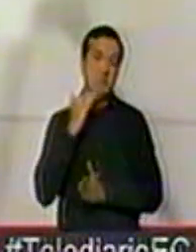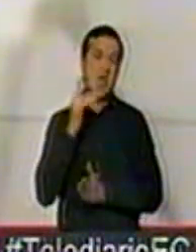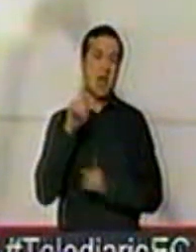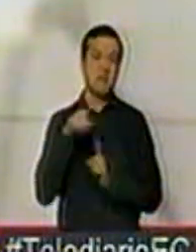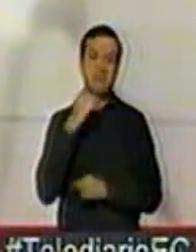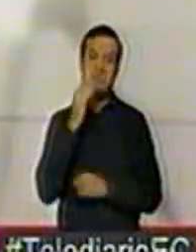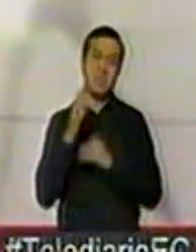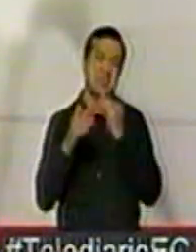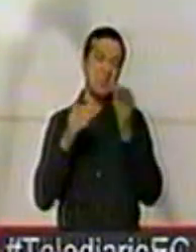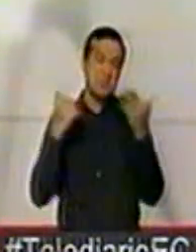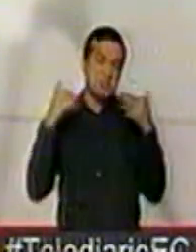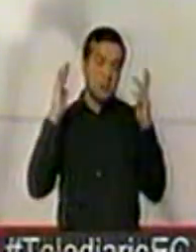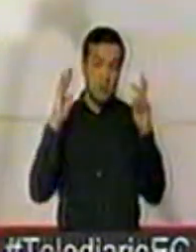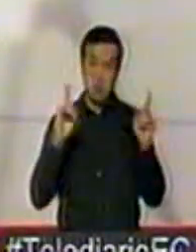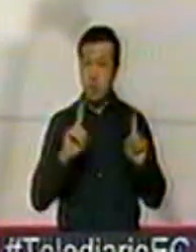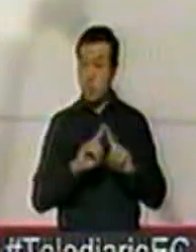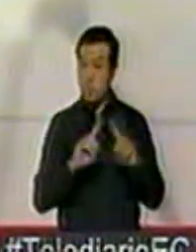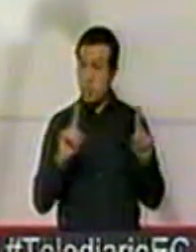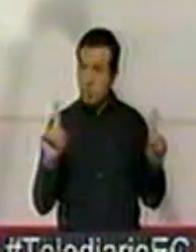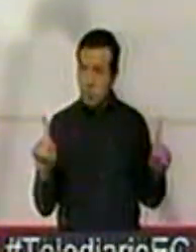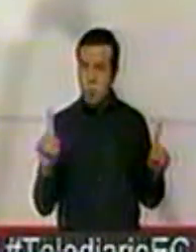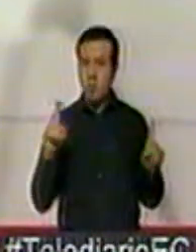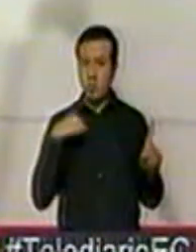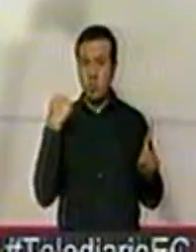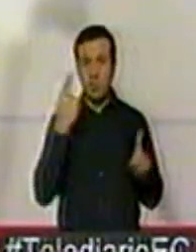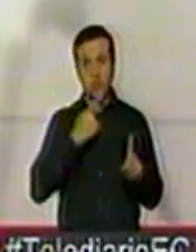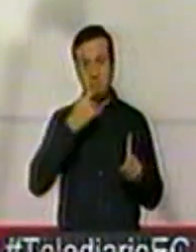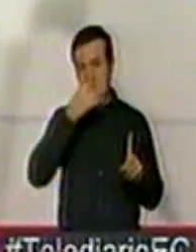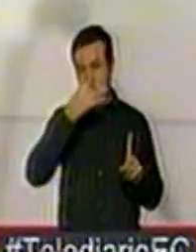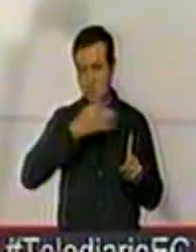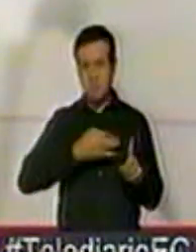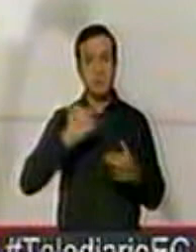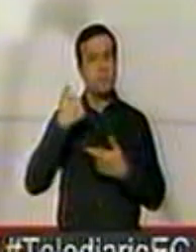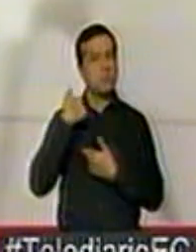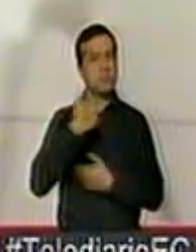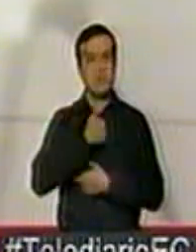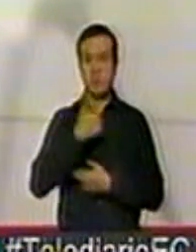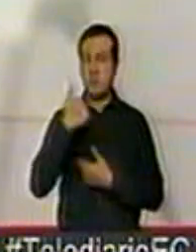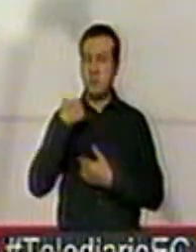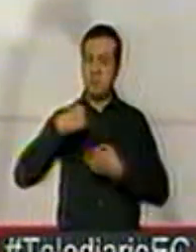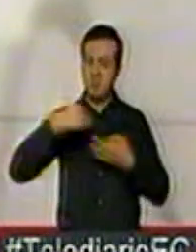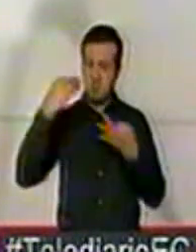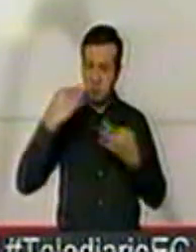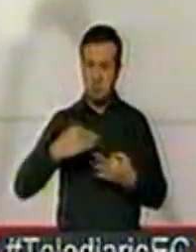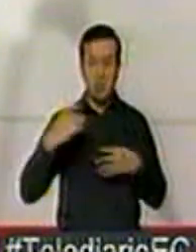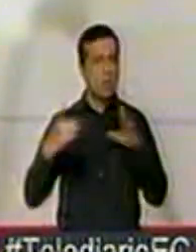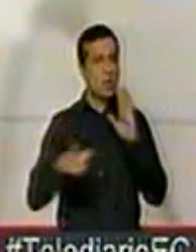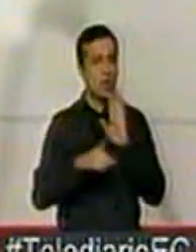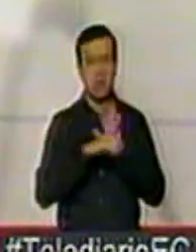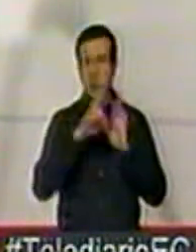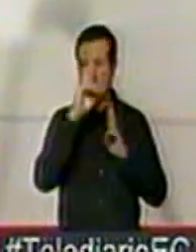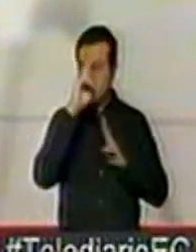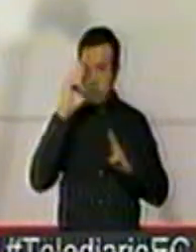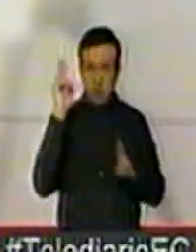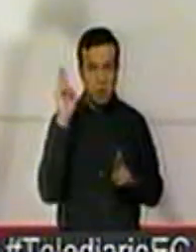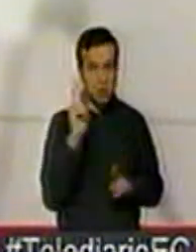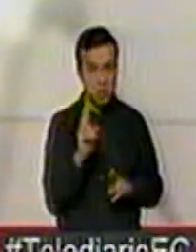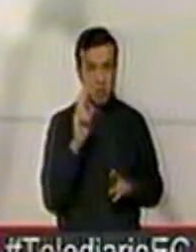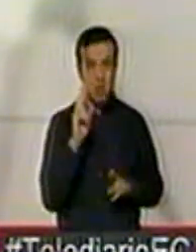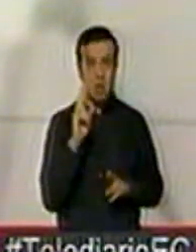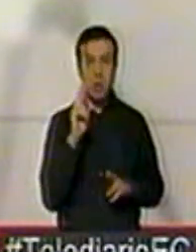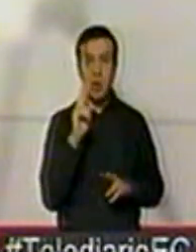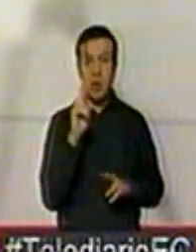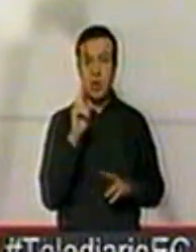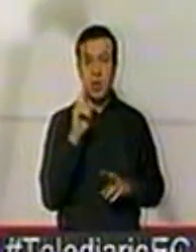gana. Por tanto, si nosotros cumplimos con nuestra tarea, cumplimos con la ley y dejamos de escarbar